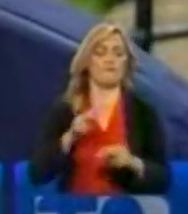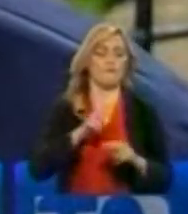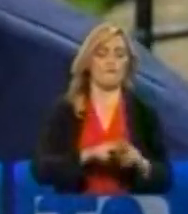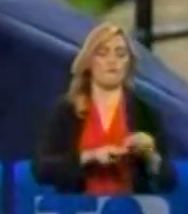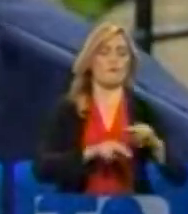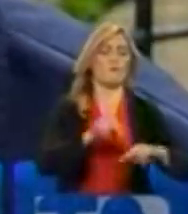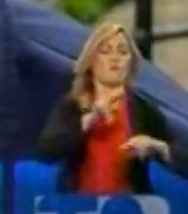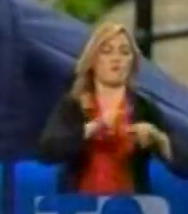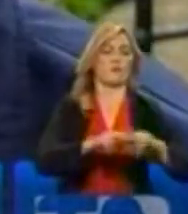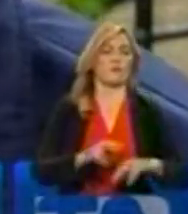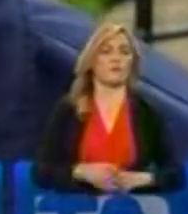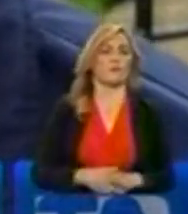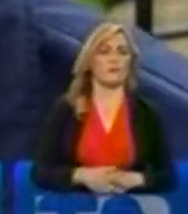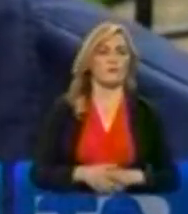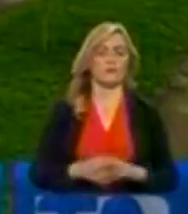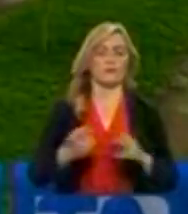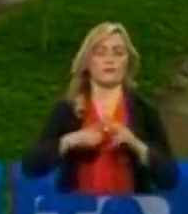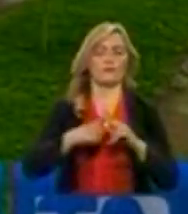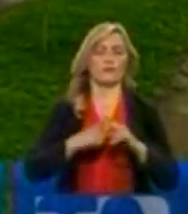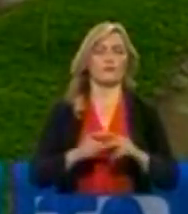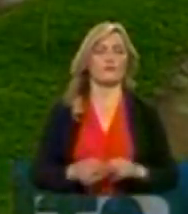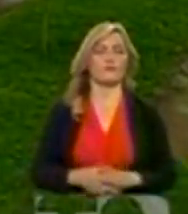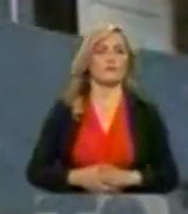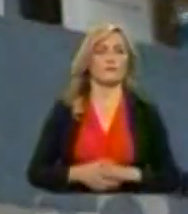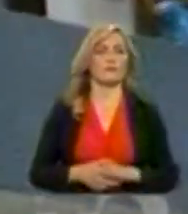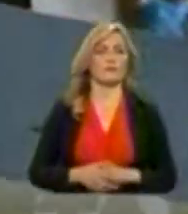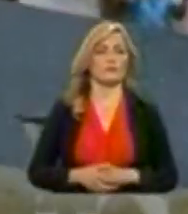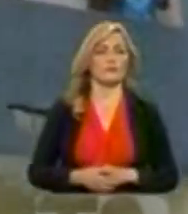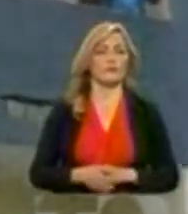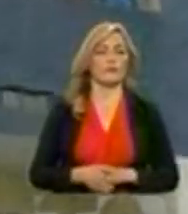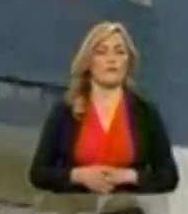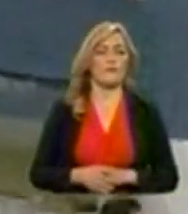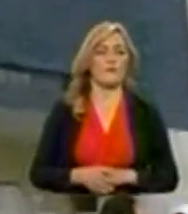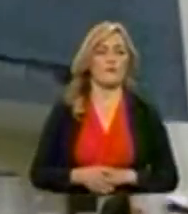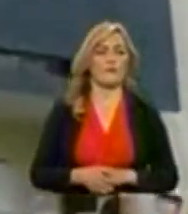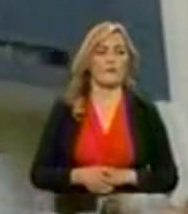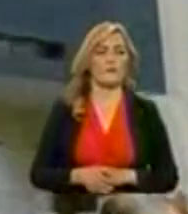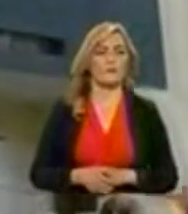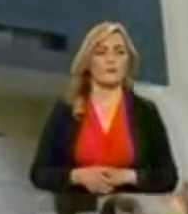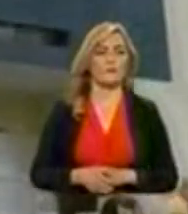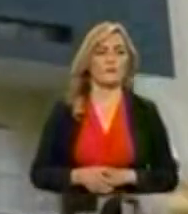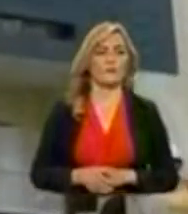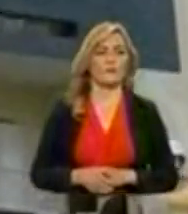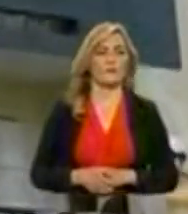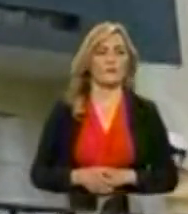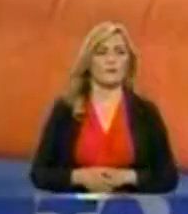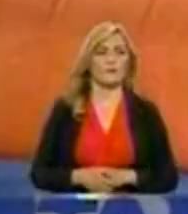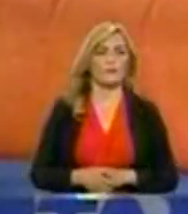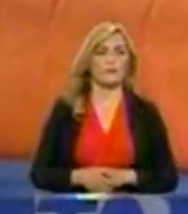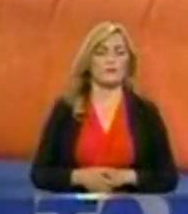construyendo y las que van a iniciar. Desde El Carmen, Manabí, Ramiro Moreira Sánchez.